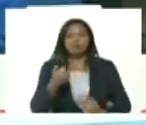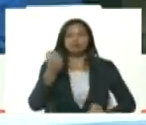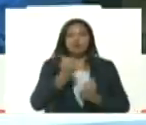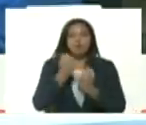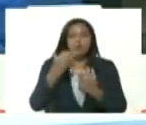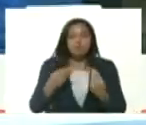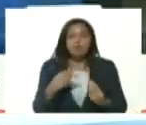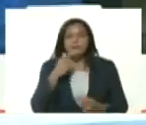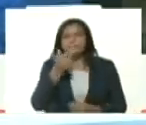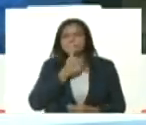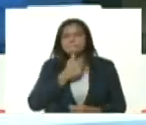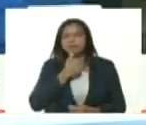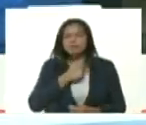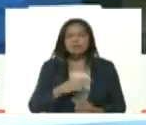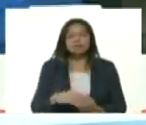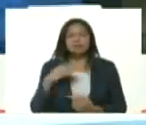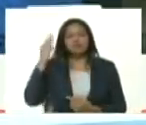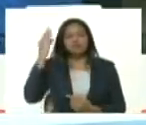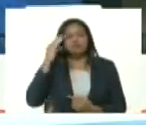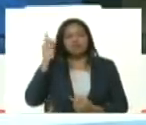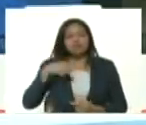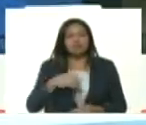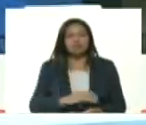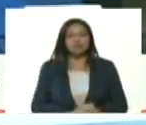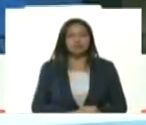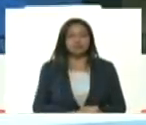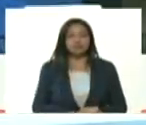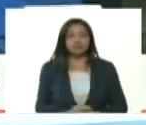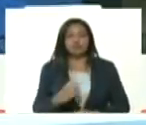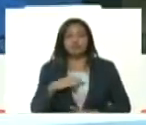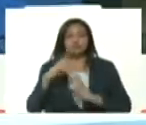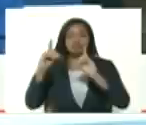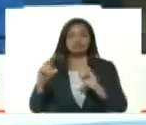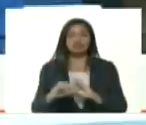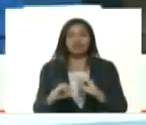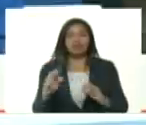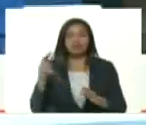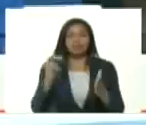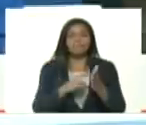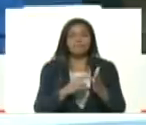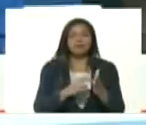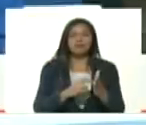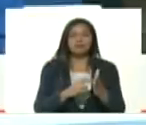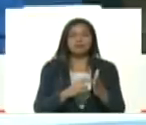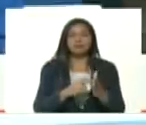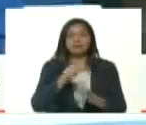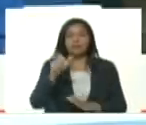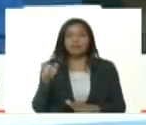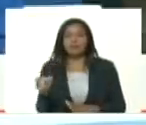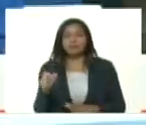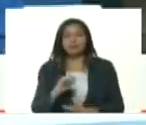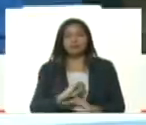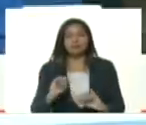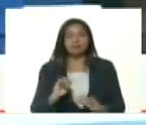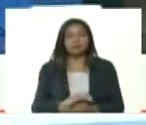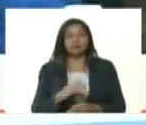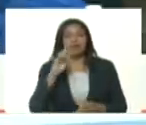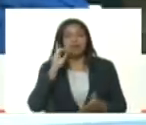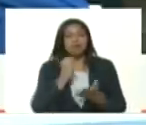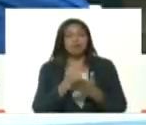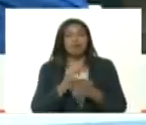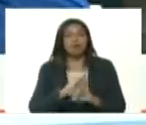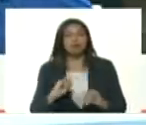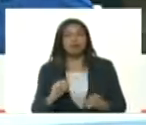su paciencia, su conciencia. Ya hemos decidido que 2.000 de ellos, a los cuales se le han hecho las